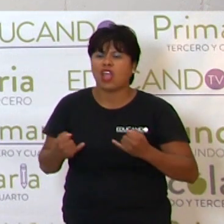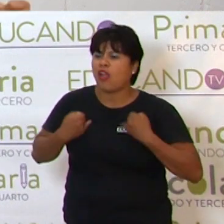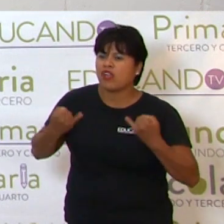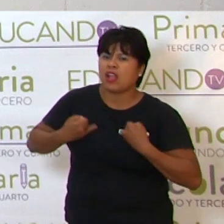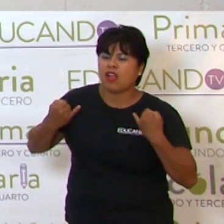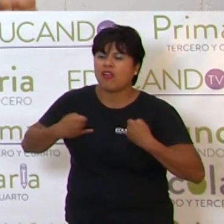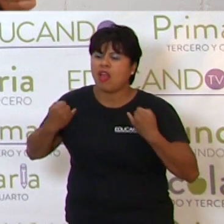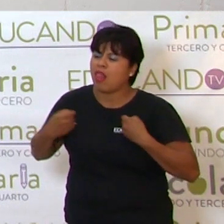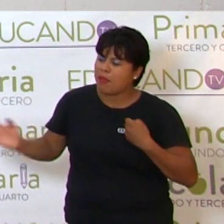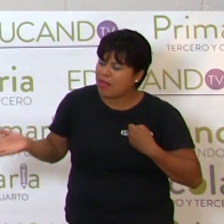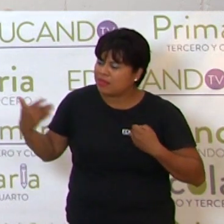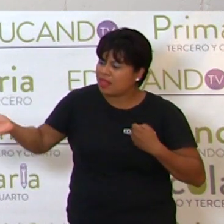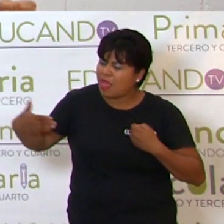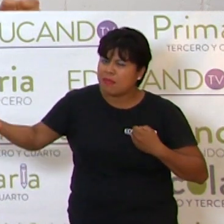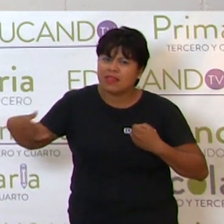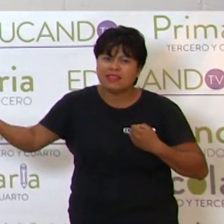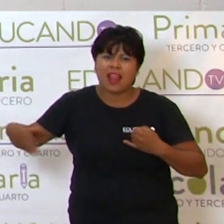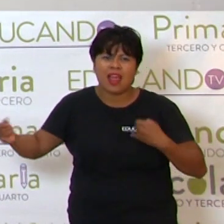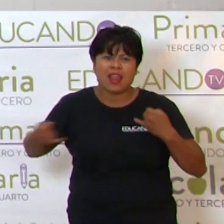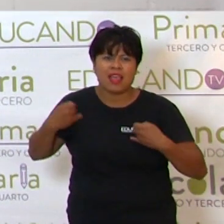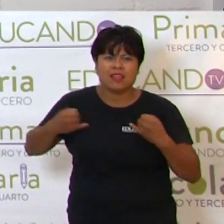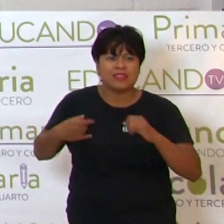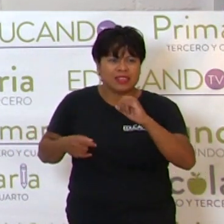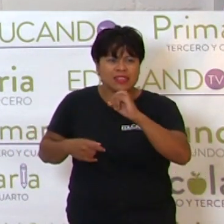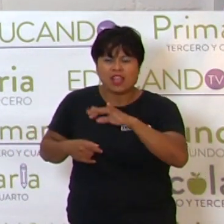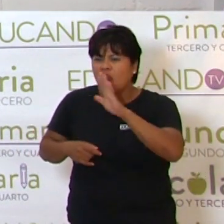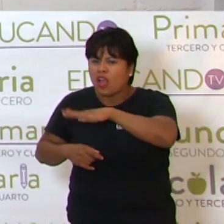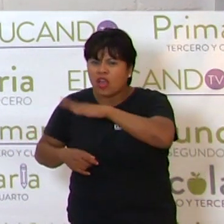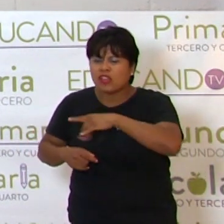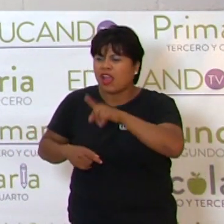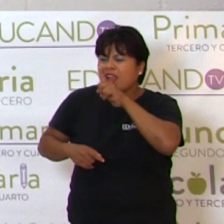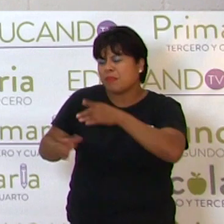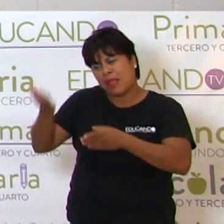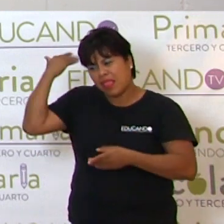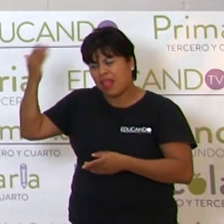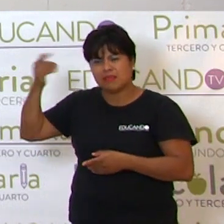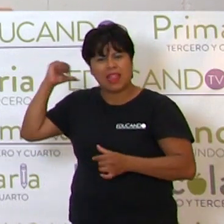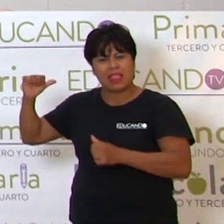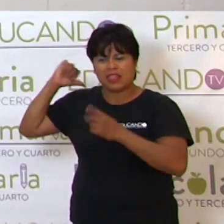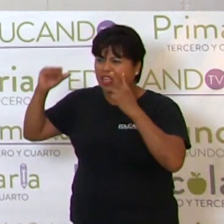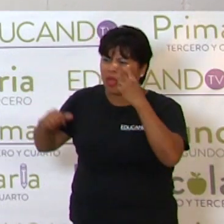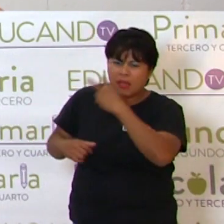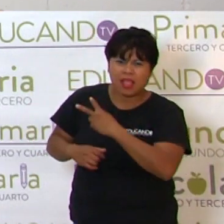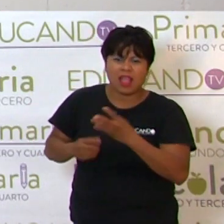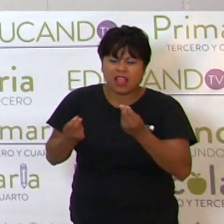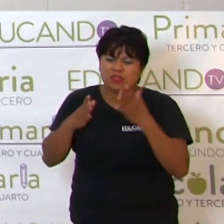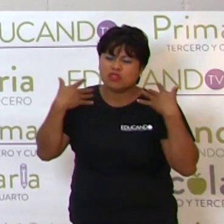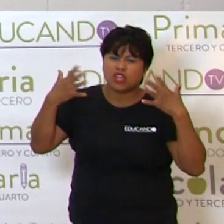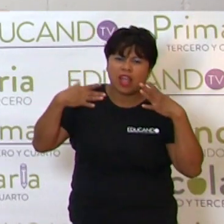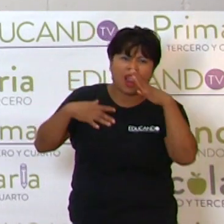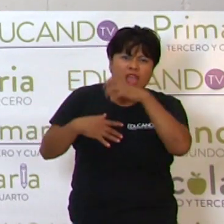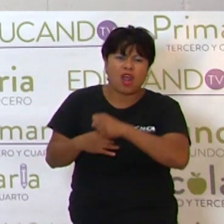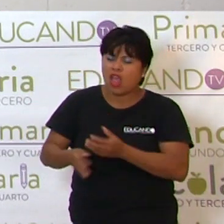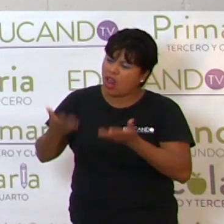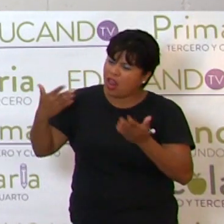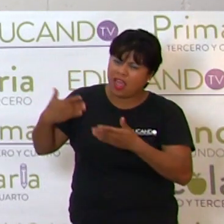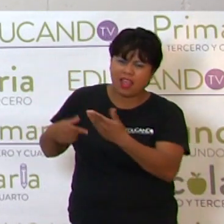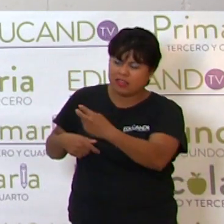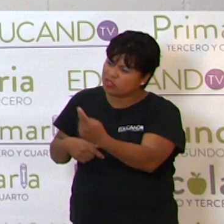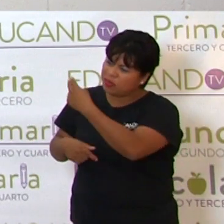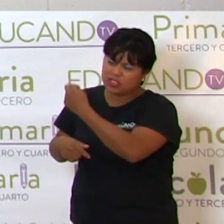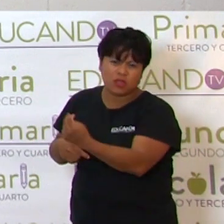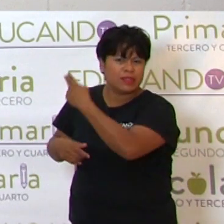Joven, joven, pásele, pásele. Sí, sí, oigan, váyanse todos para atrás. ¿Qué no ven? Hace mucho calor. Órale,